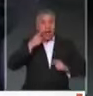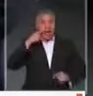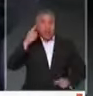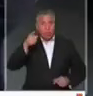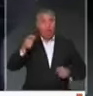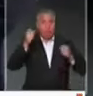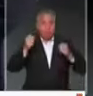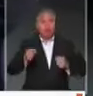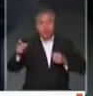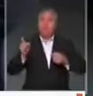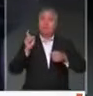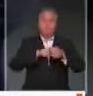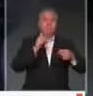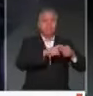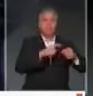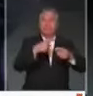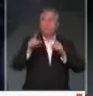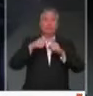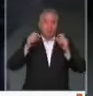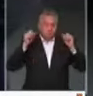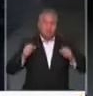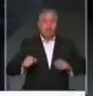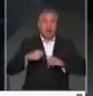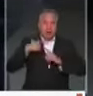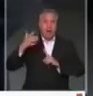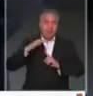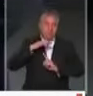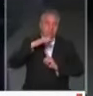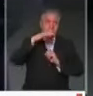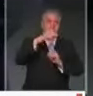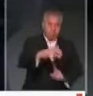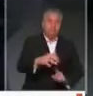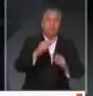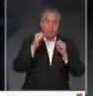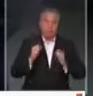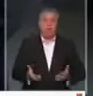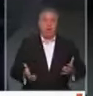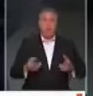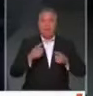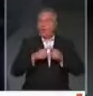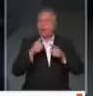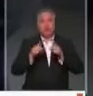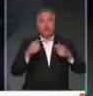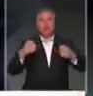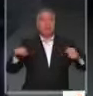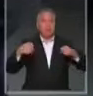pertenecer a esta escuadrilla, ser paracaidista o pertenecer a grandes deportes extremos.